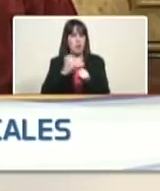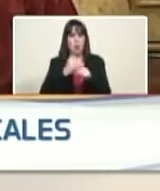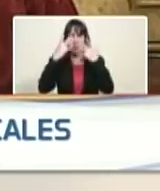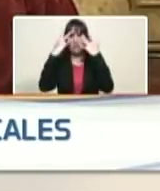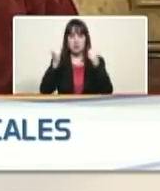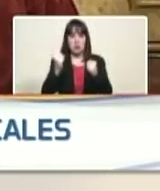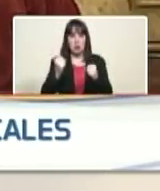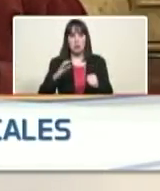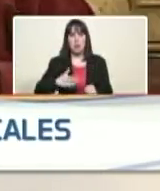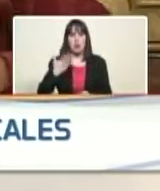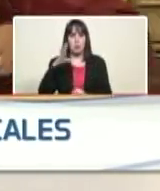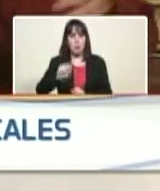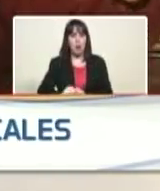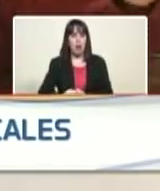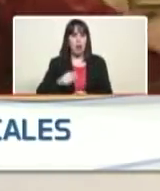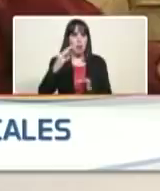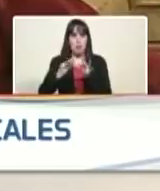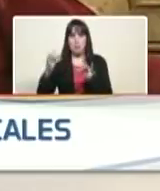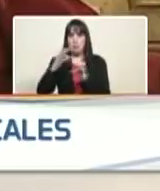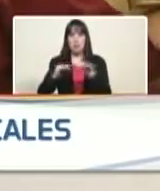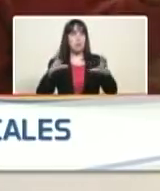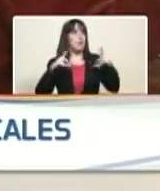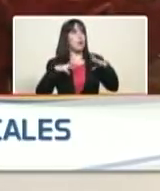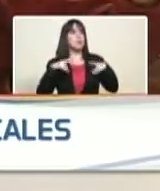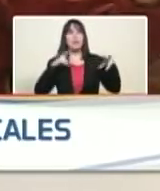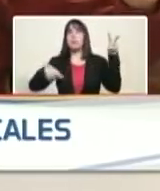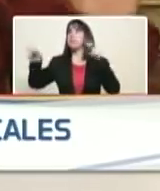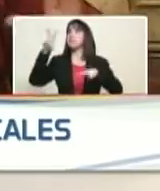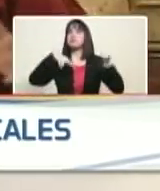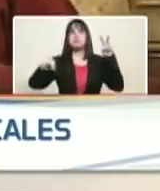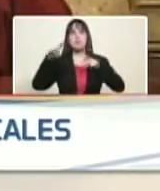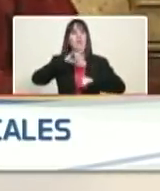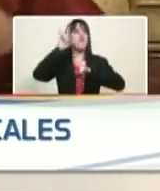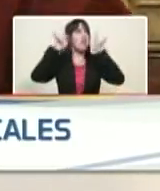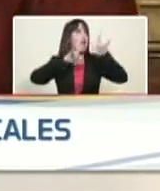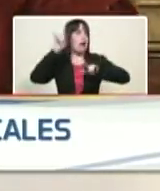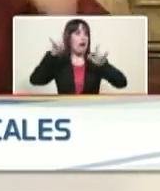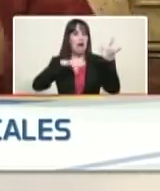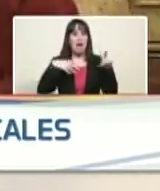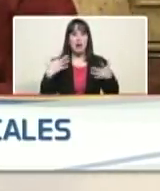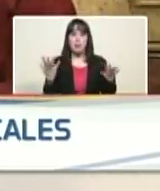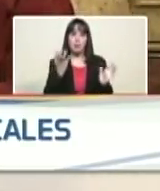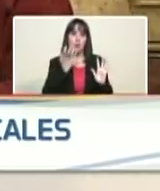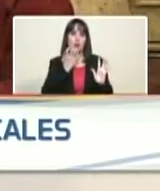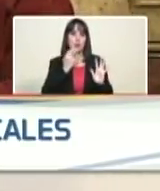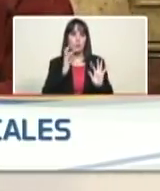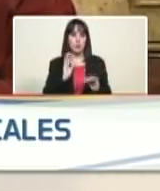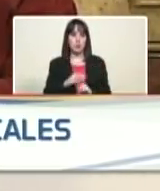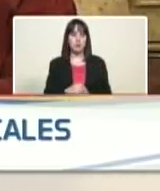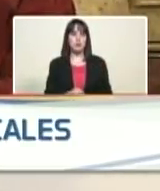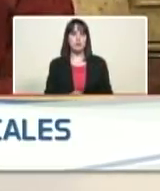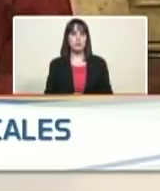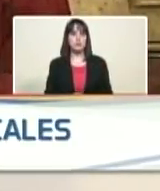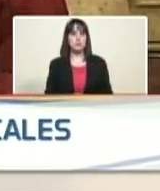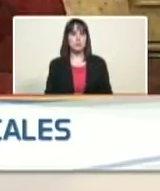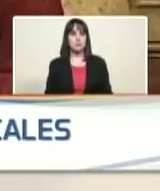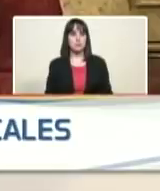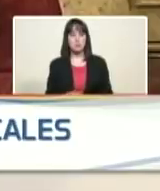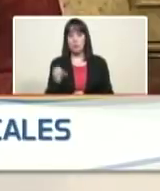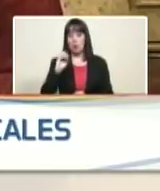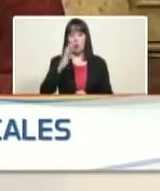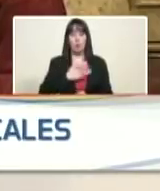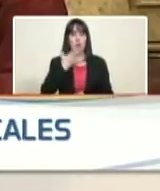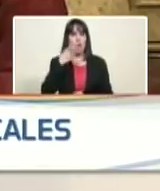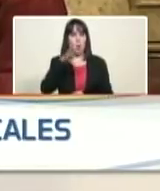pueda comprar sus Petros e irse de vacaciones a algún país por ahí, por ejemplo. O pueda comprar